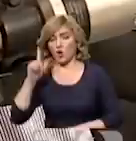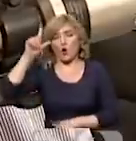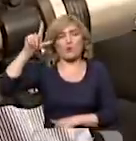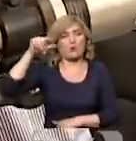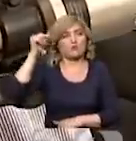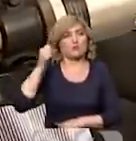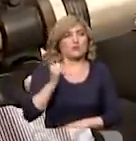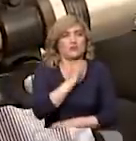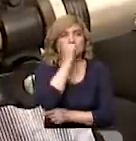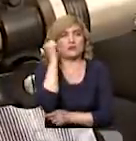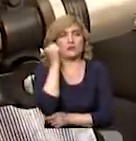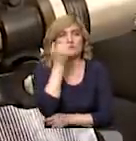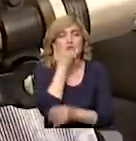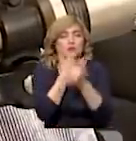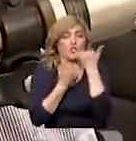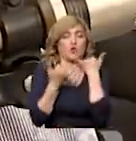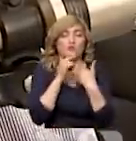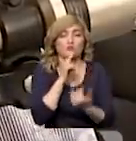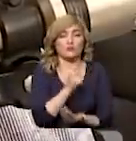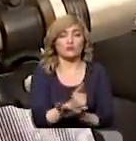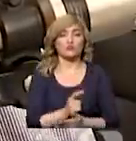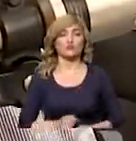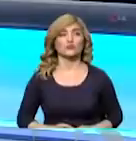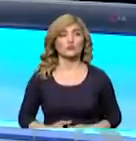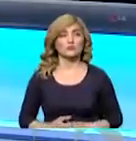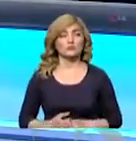tiene que corregir mucho el gobierno. Yo no he dicho que...